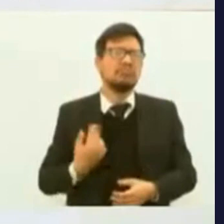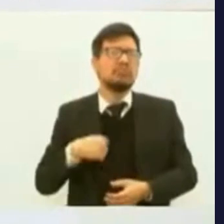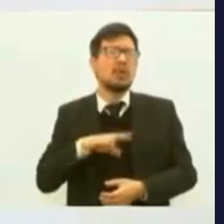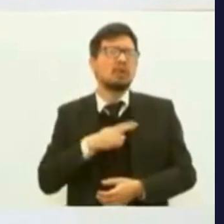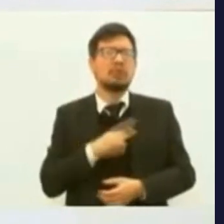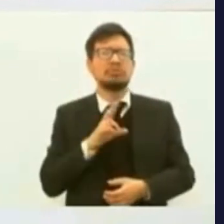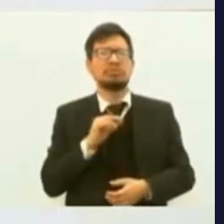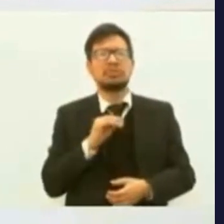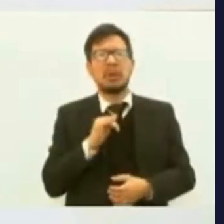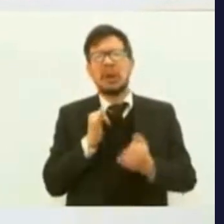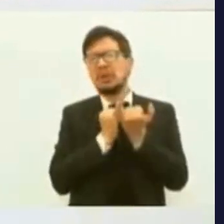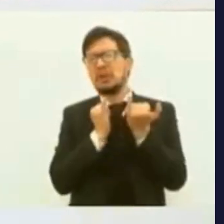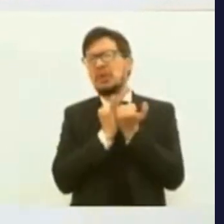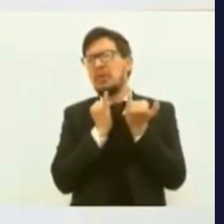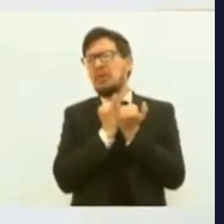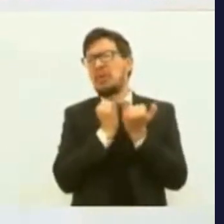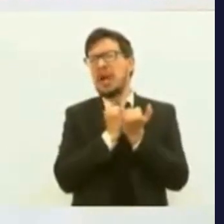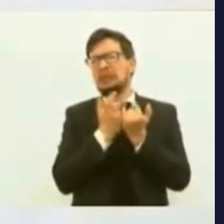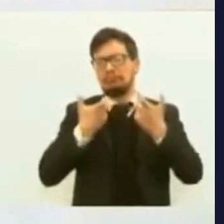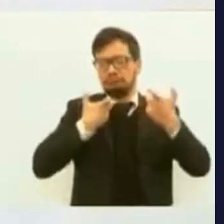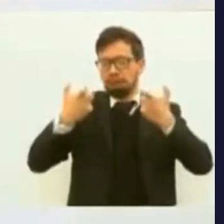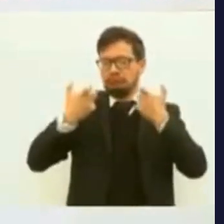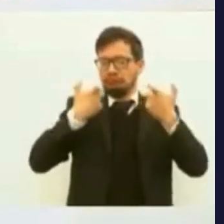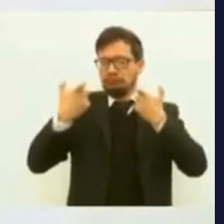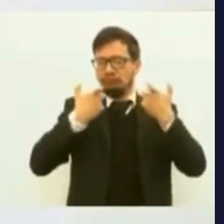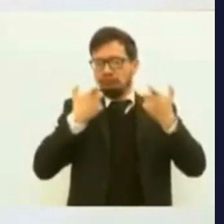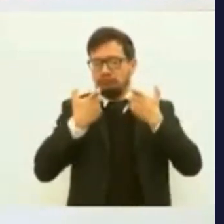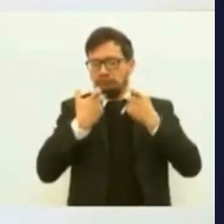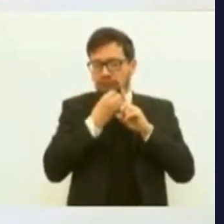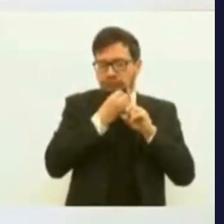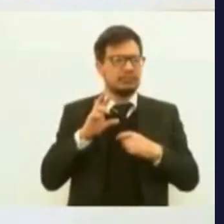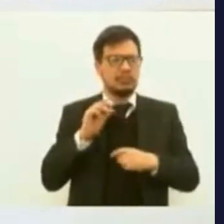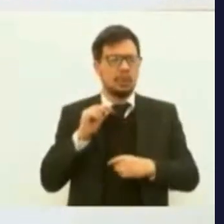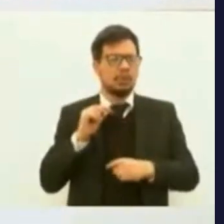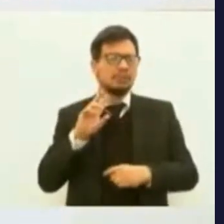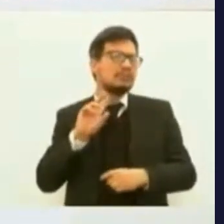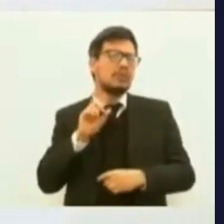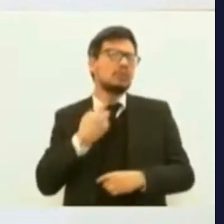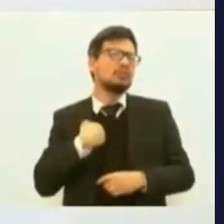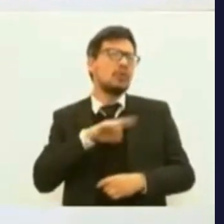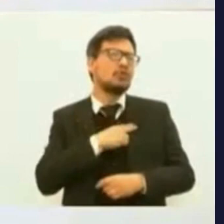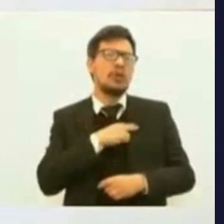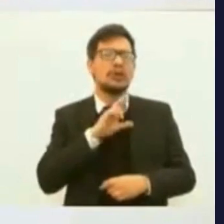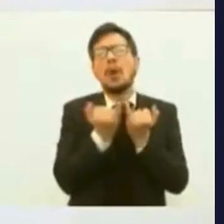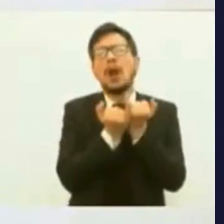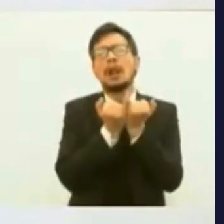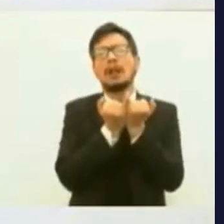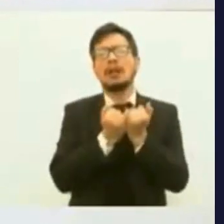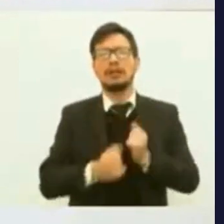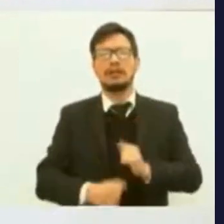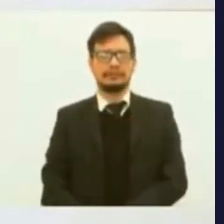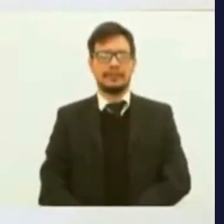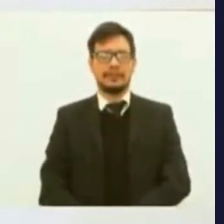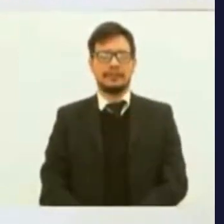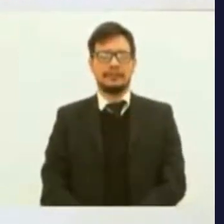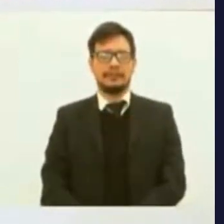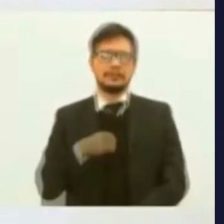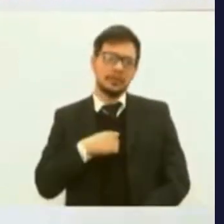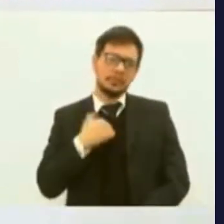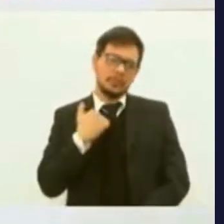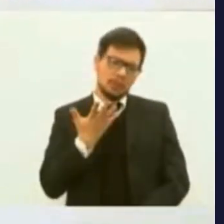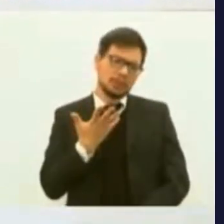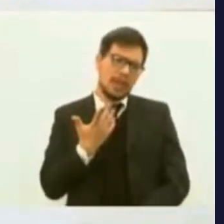somos iguales a los autoritarios que gobernaban antes. Me gustaría que esta